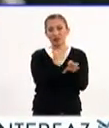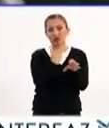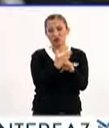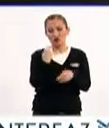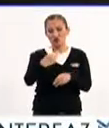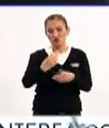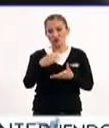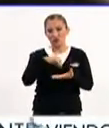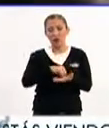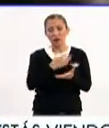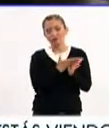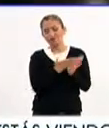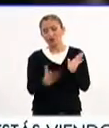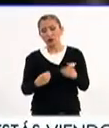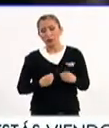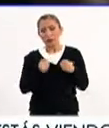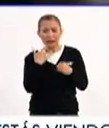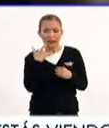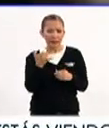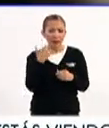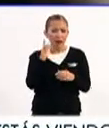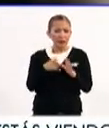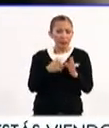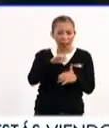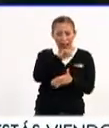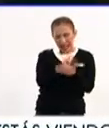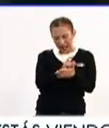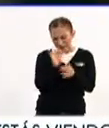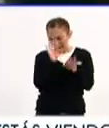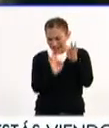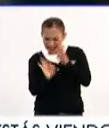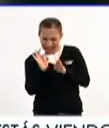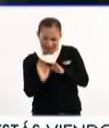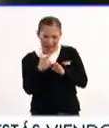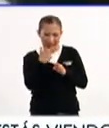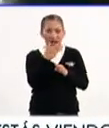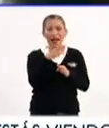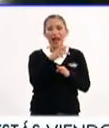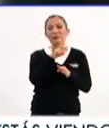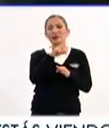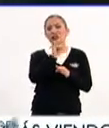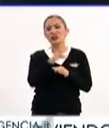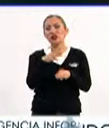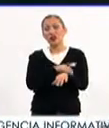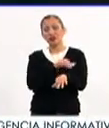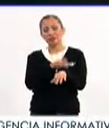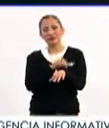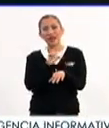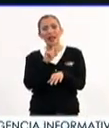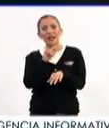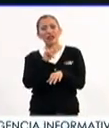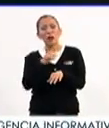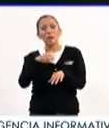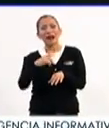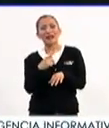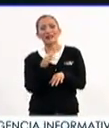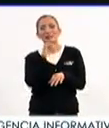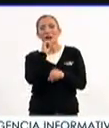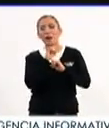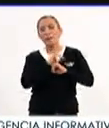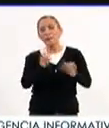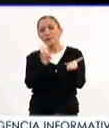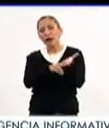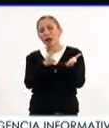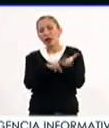estadounidense. Pasó el resto de su vida intentando integrar las leyes de la física de la gravitación y electromagnetismo, además de divulgar